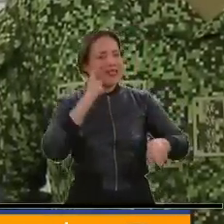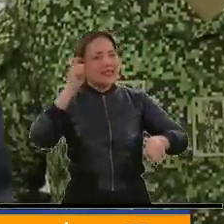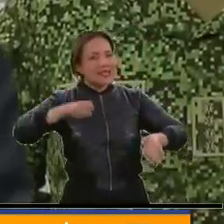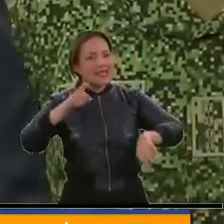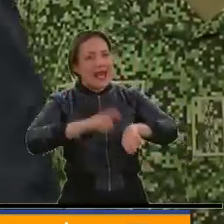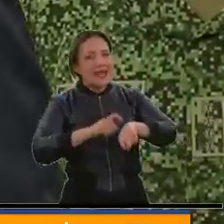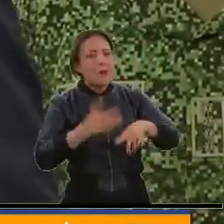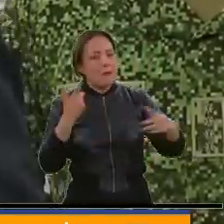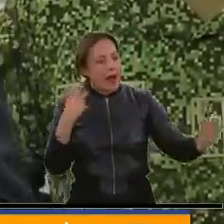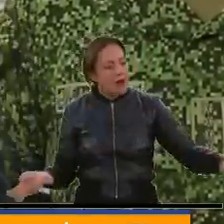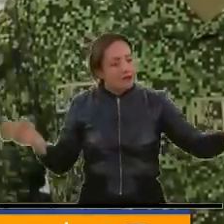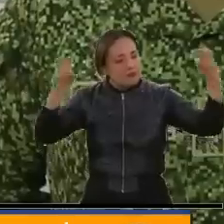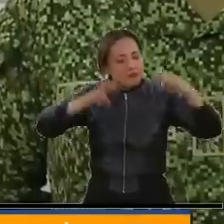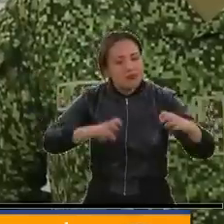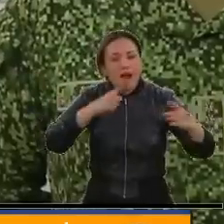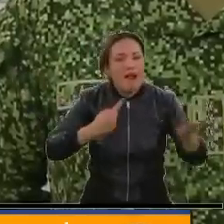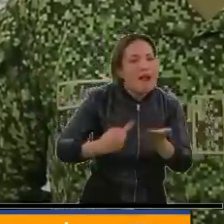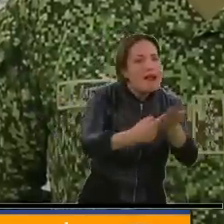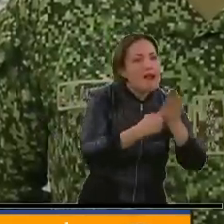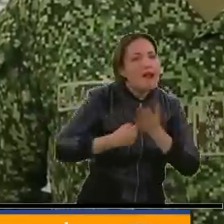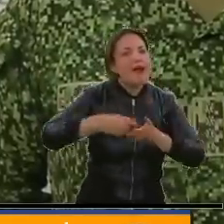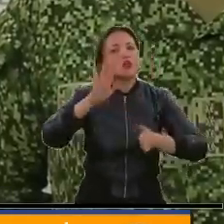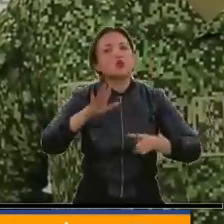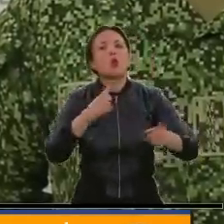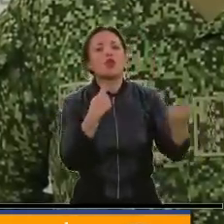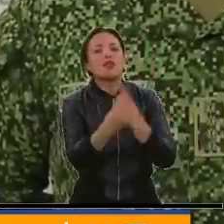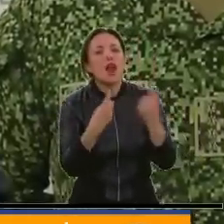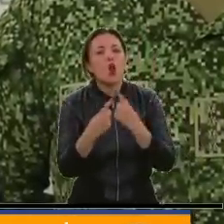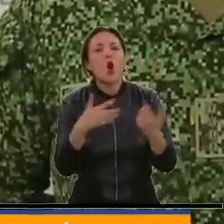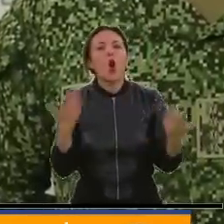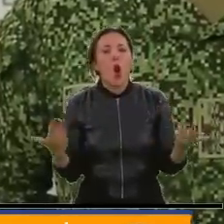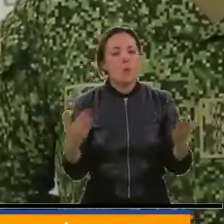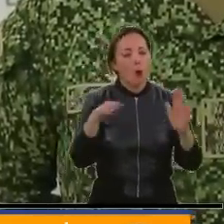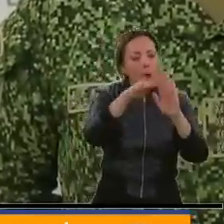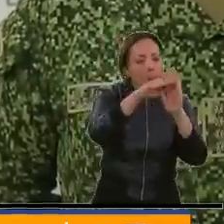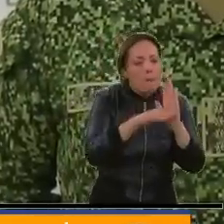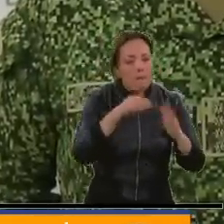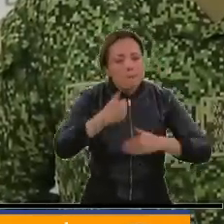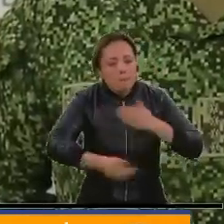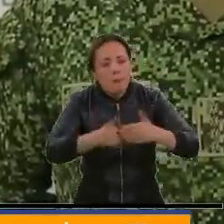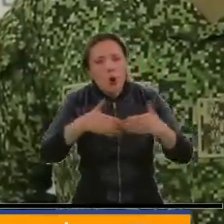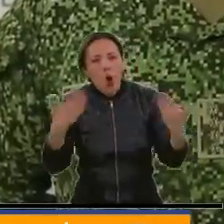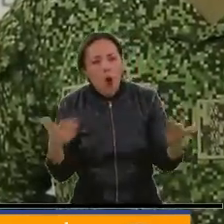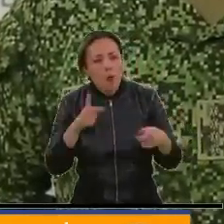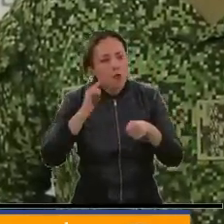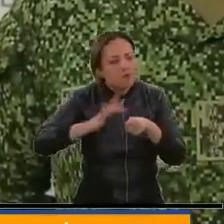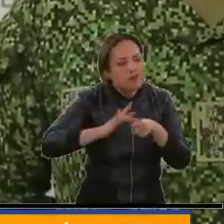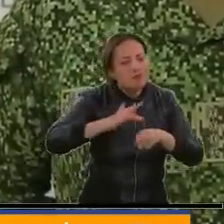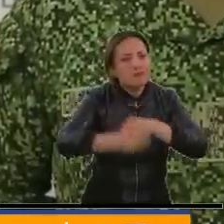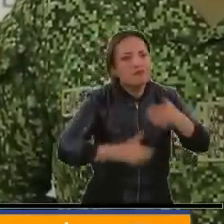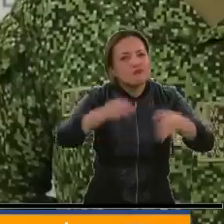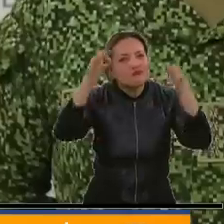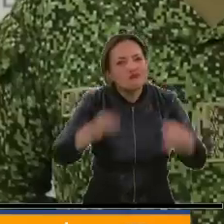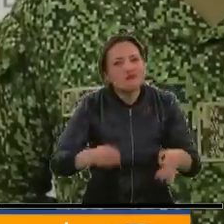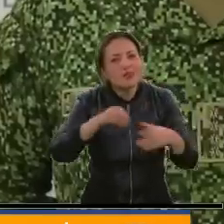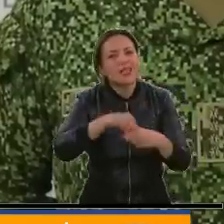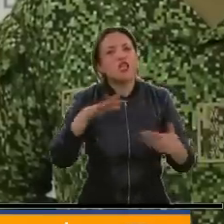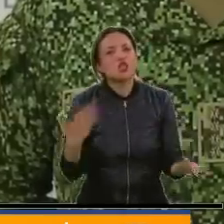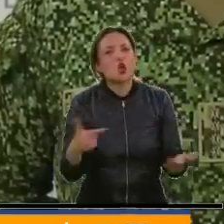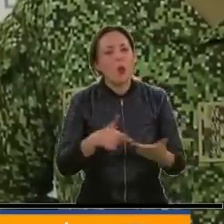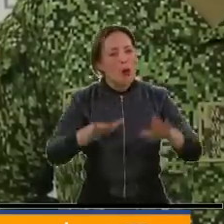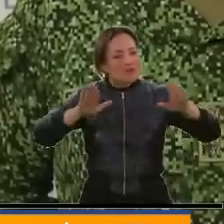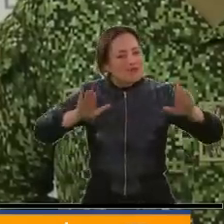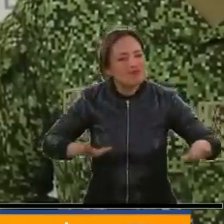de diálogo los protocolos que se acuerden para poder implementar en debida forma el